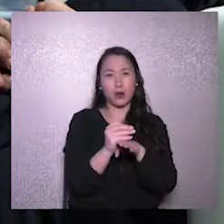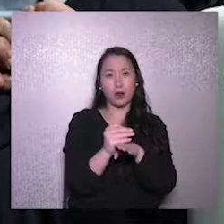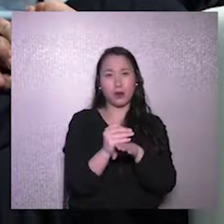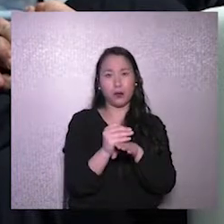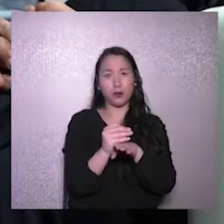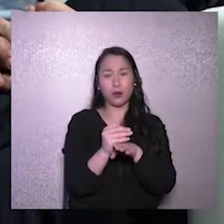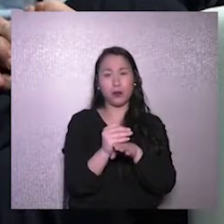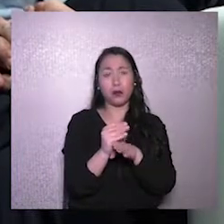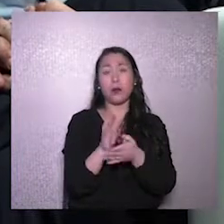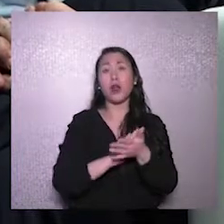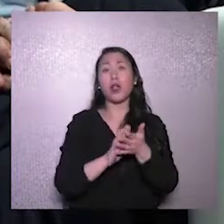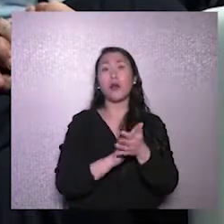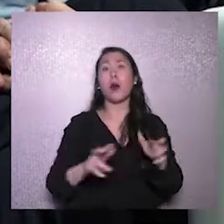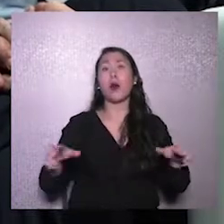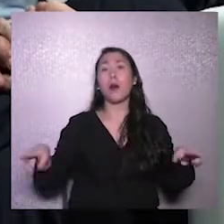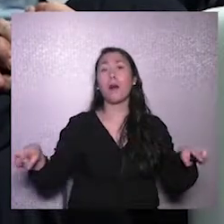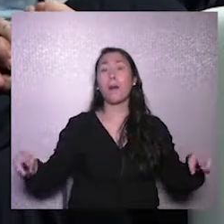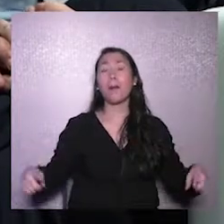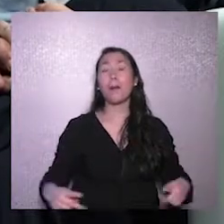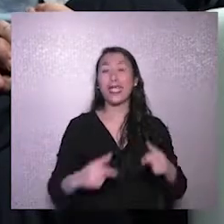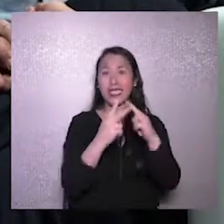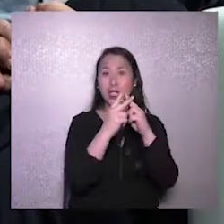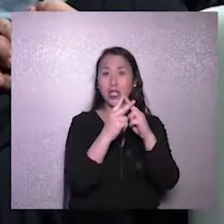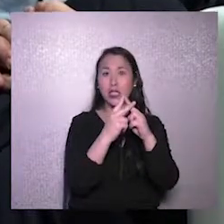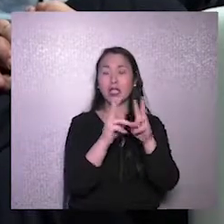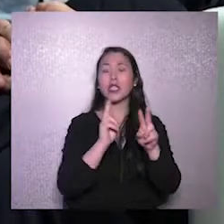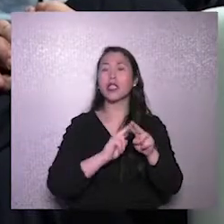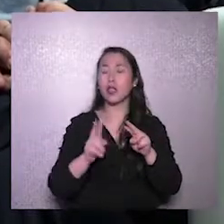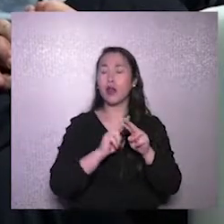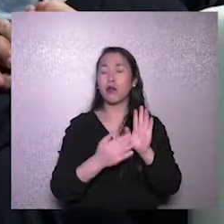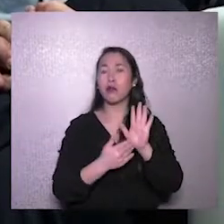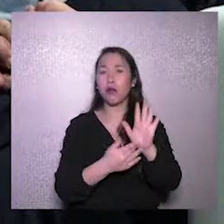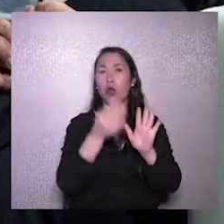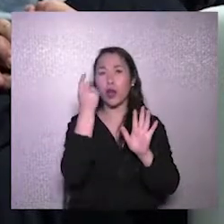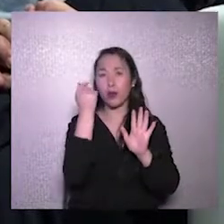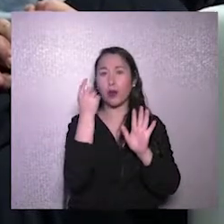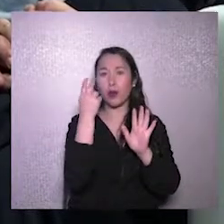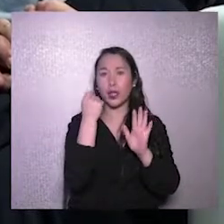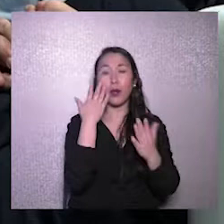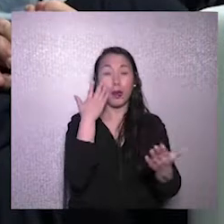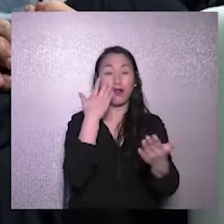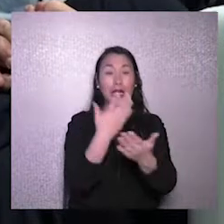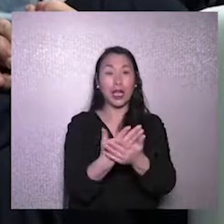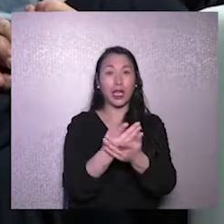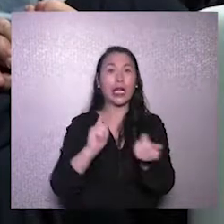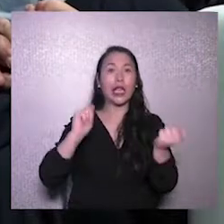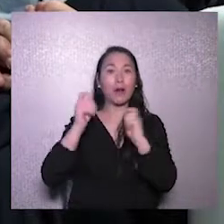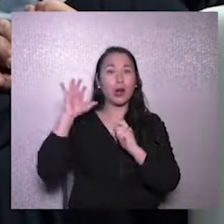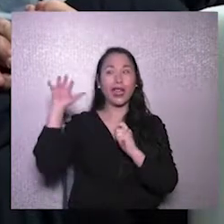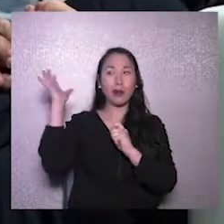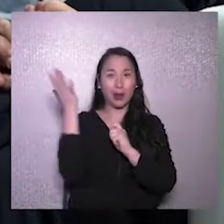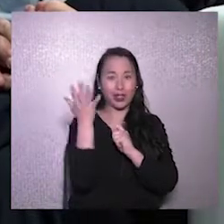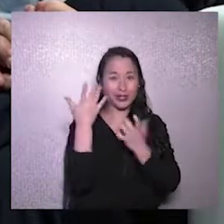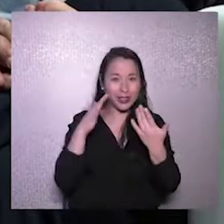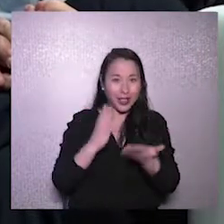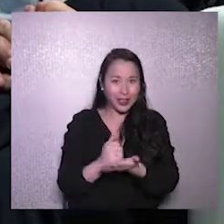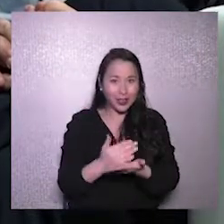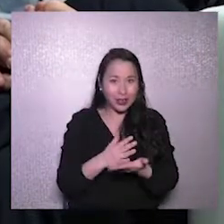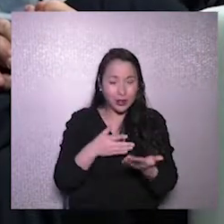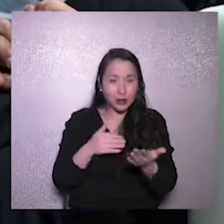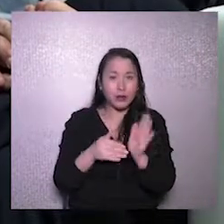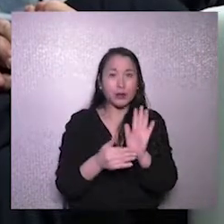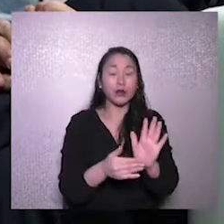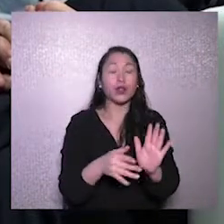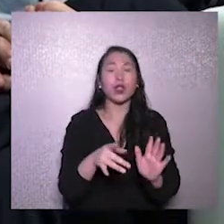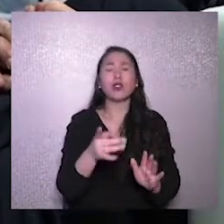en París, en la COP21, ¿verdad?, elaboraron la propuesta para enfrentar el cambio climático. De tal manera que no le